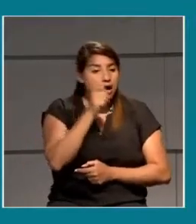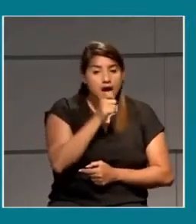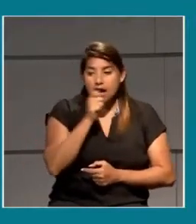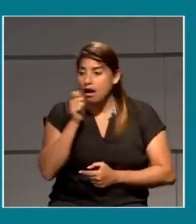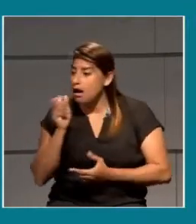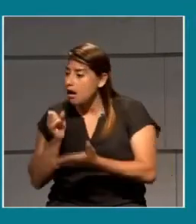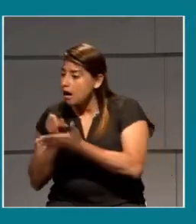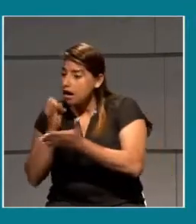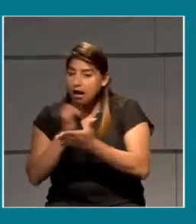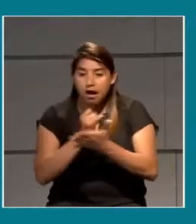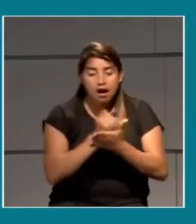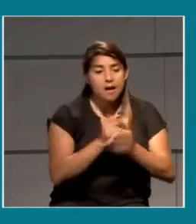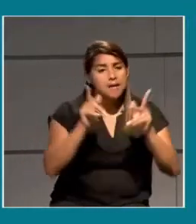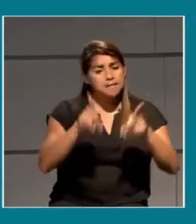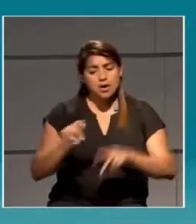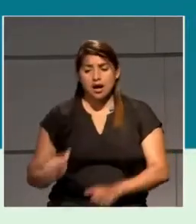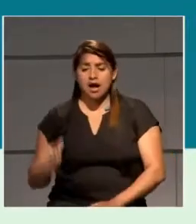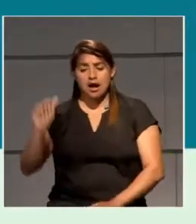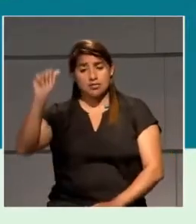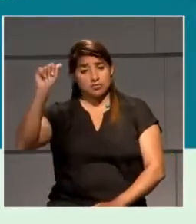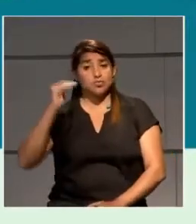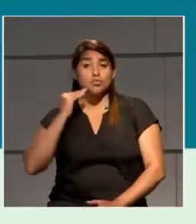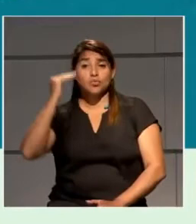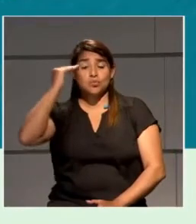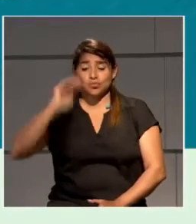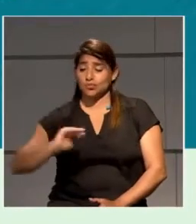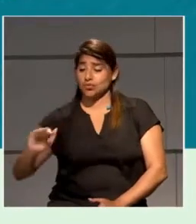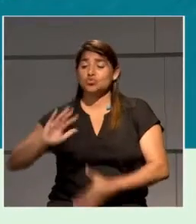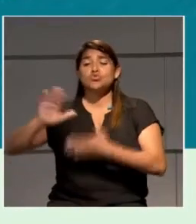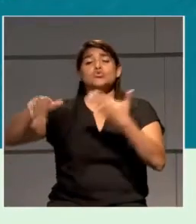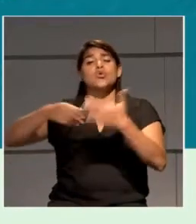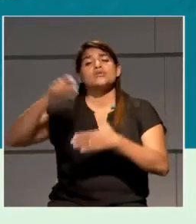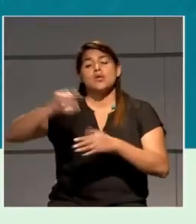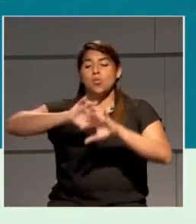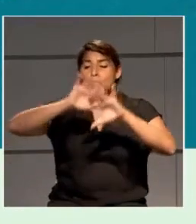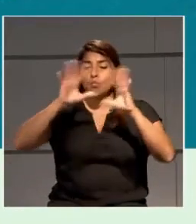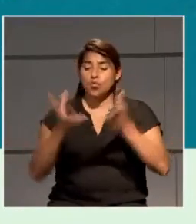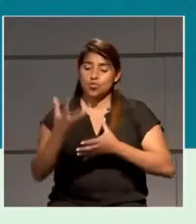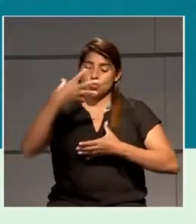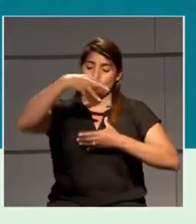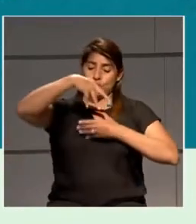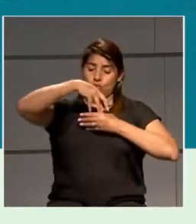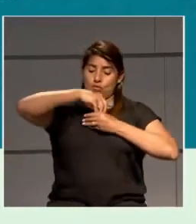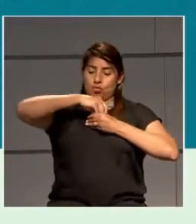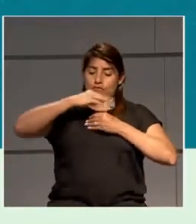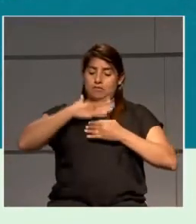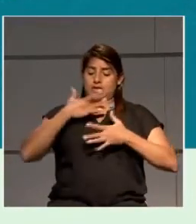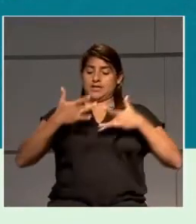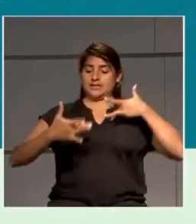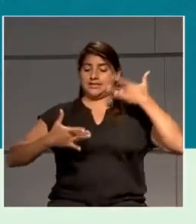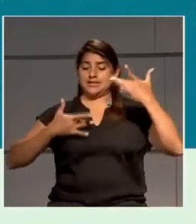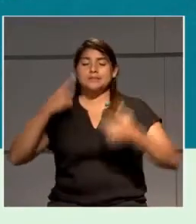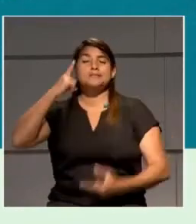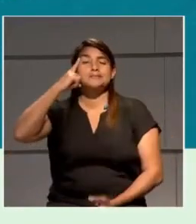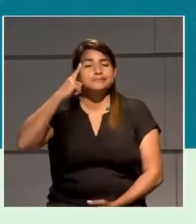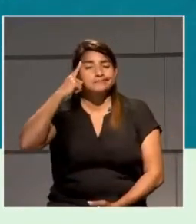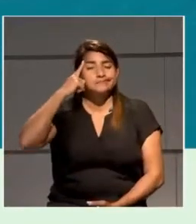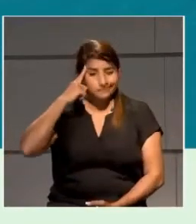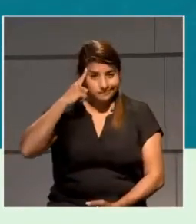que, tanto las personas adultas como las niñas y los niños, tenemos un mundo interno compuesto de lo que sentimos y